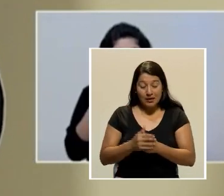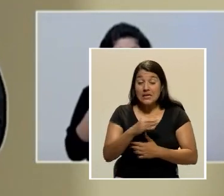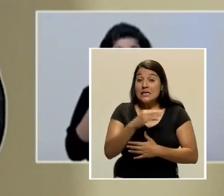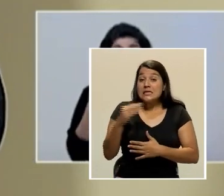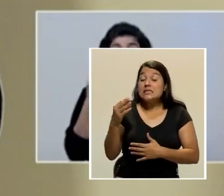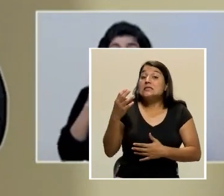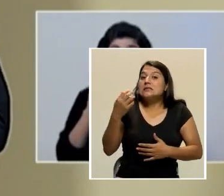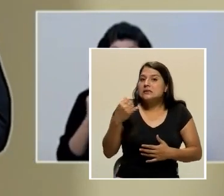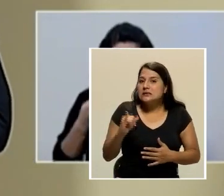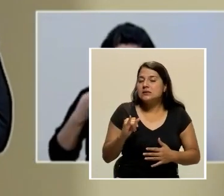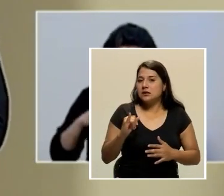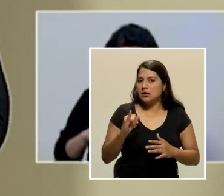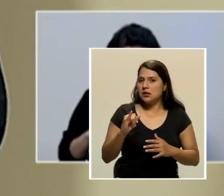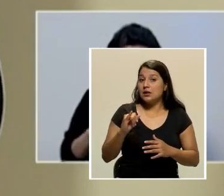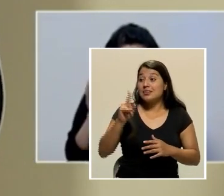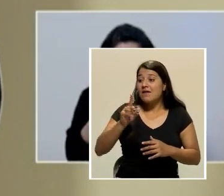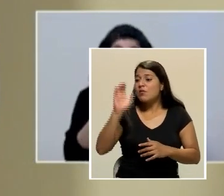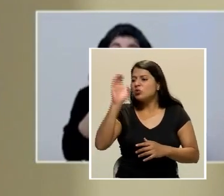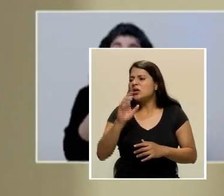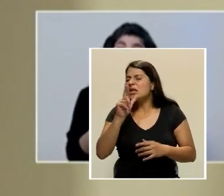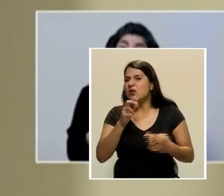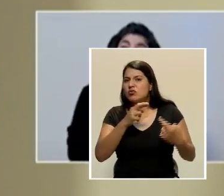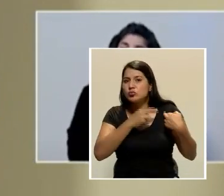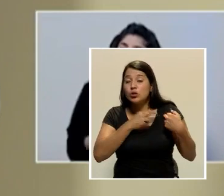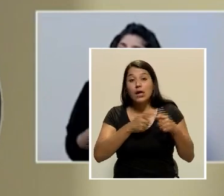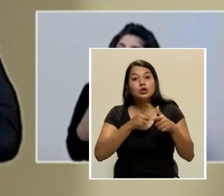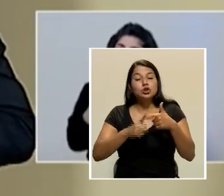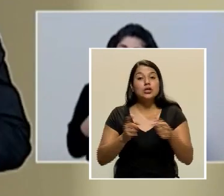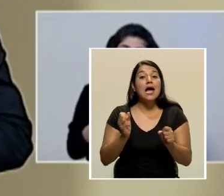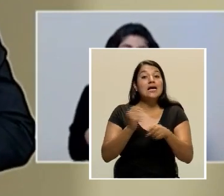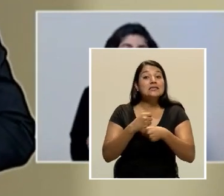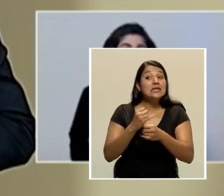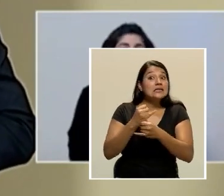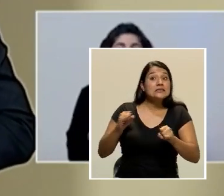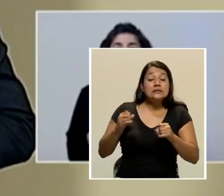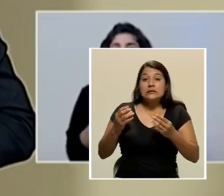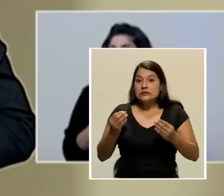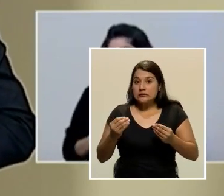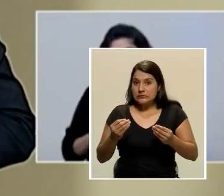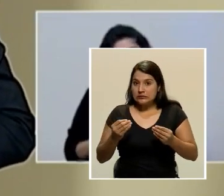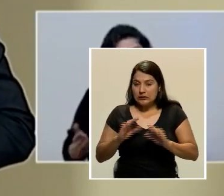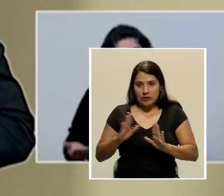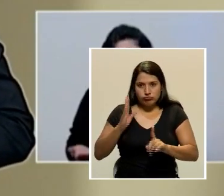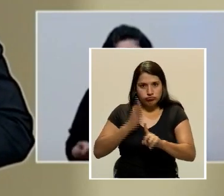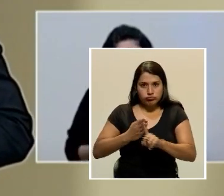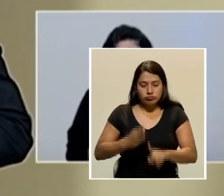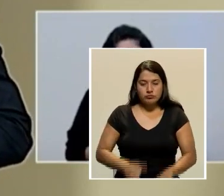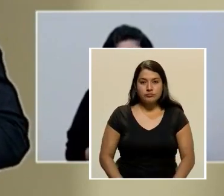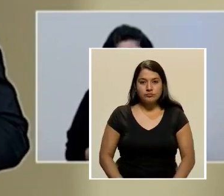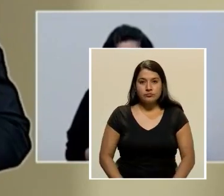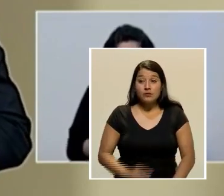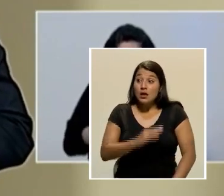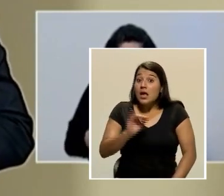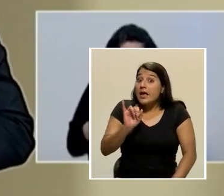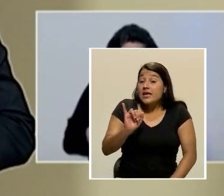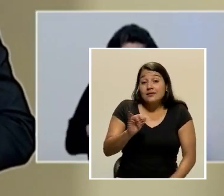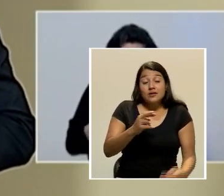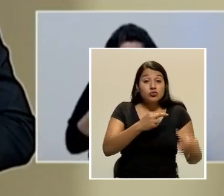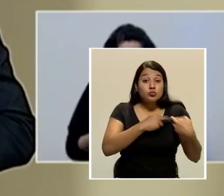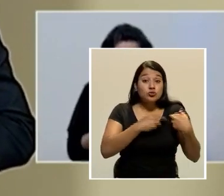yo no tengo una injerencia ahí. Pero es una responsabilidad de uno estar detrás de que todo, si se encuentra algún